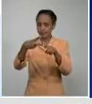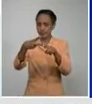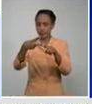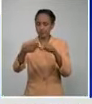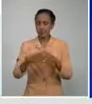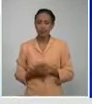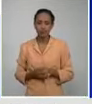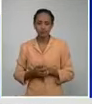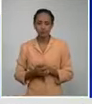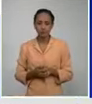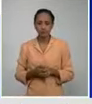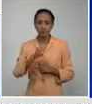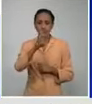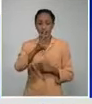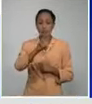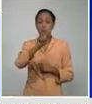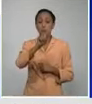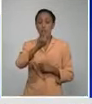321,8,